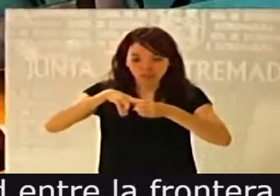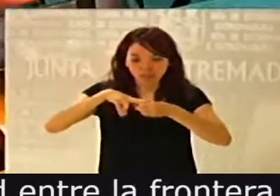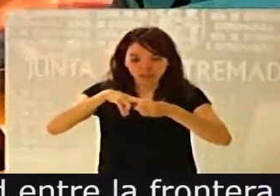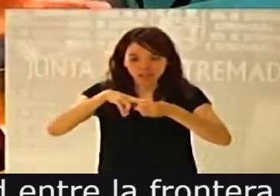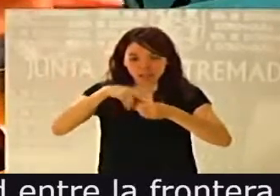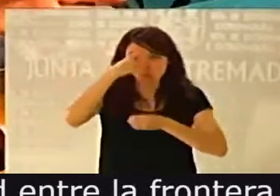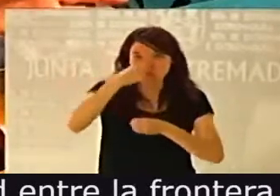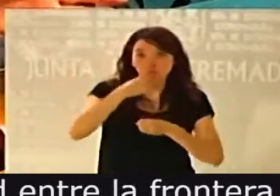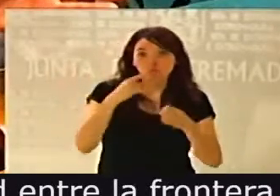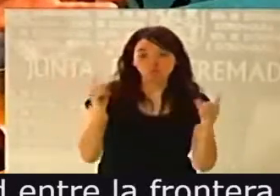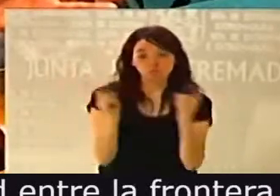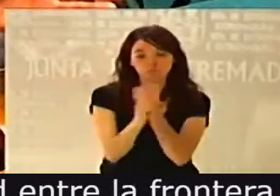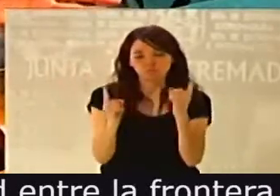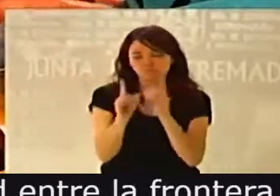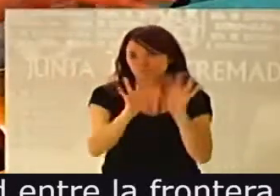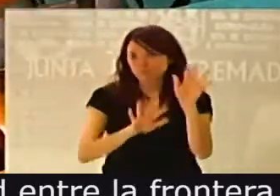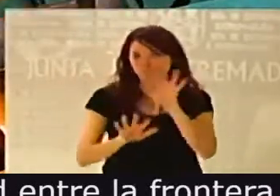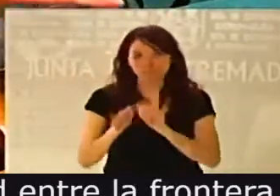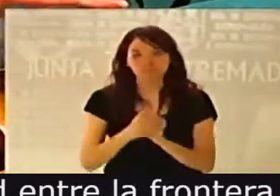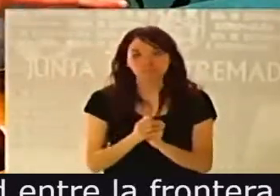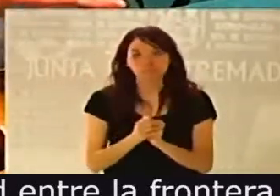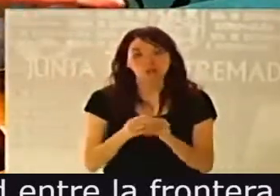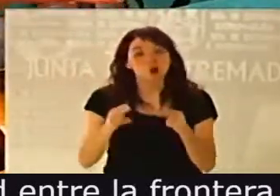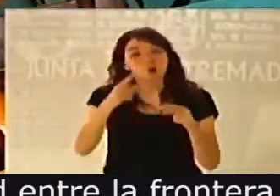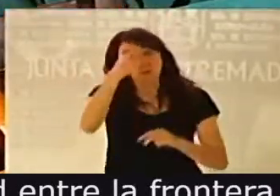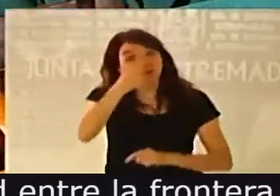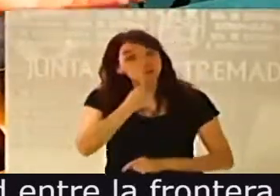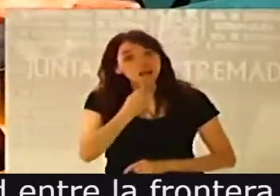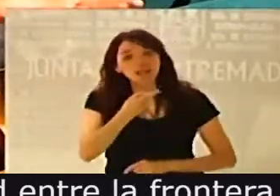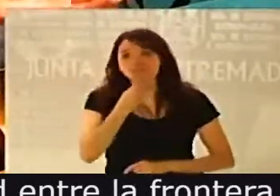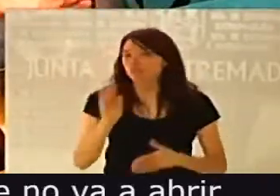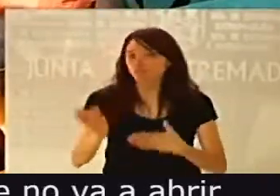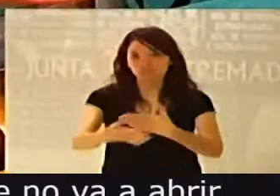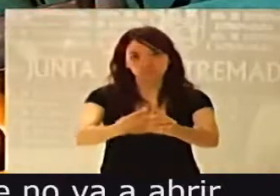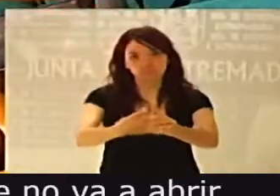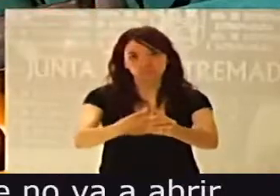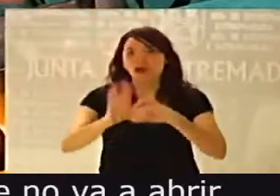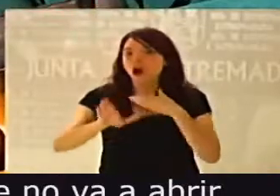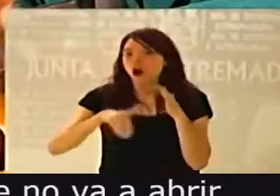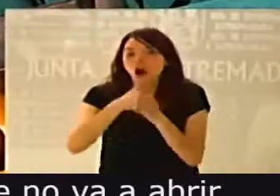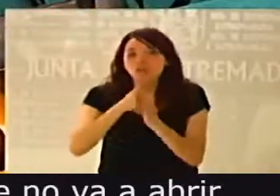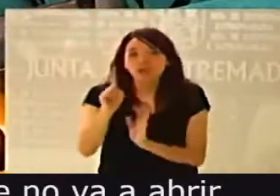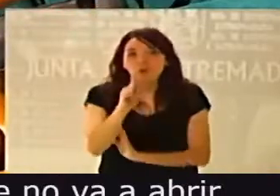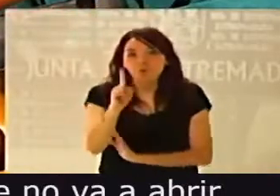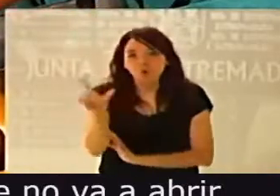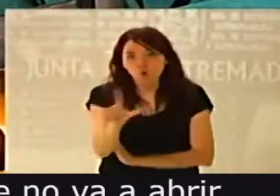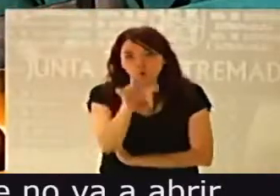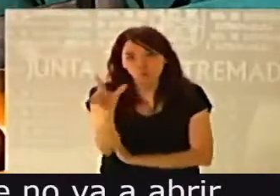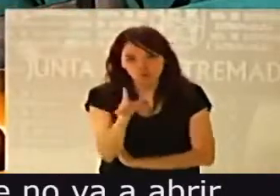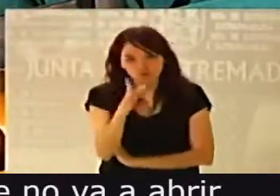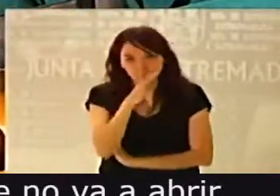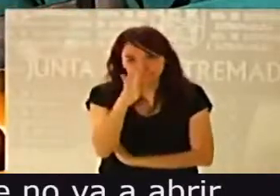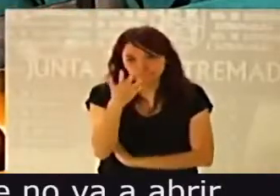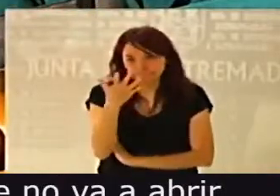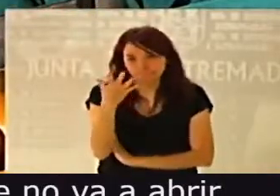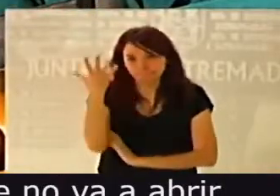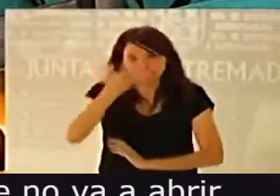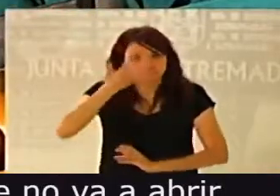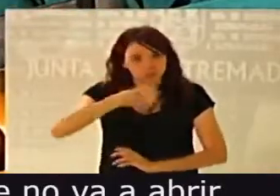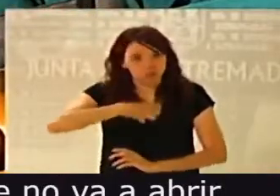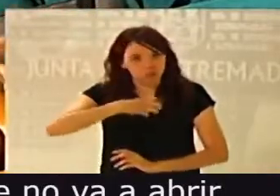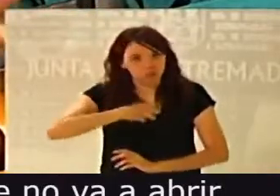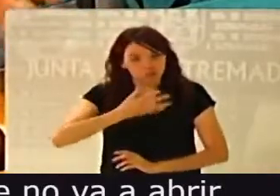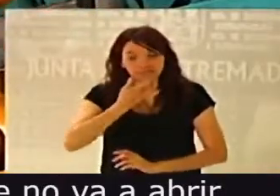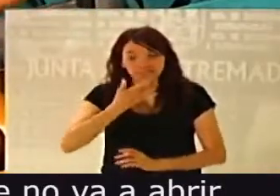Portugal acaba de decir que no va a abrir hasta el 1 de julio, puesto que no tiene sentido si en la propia comunidad no